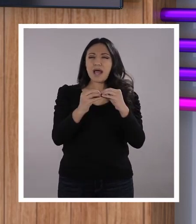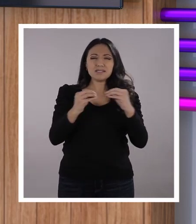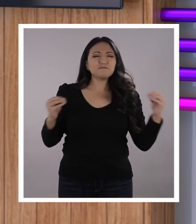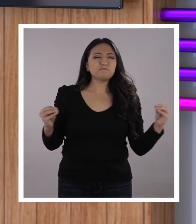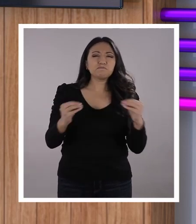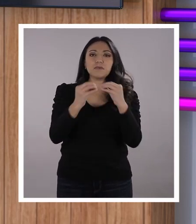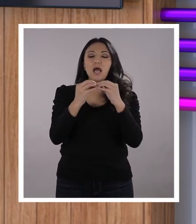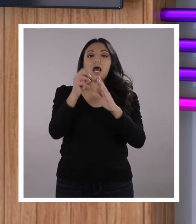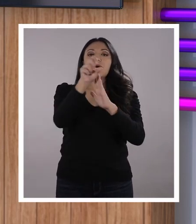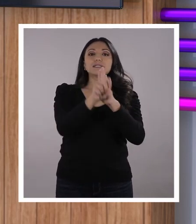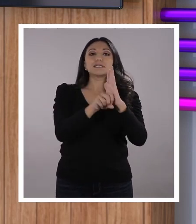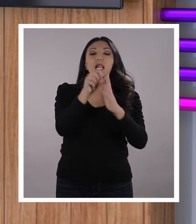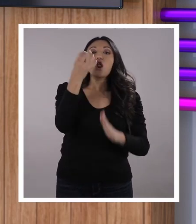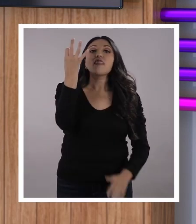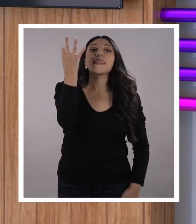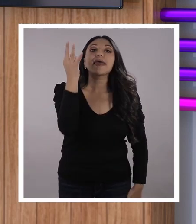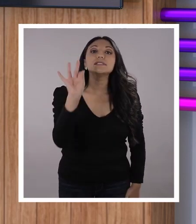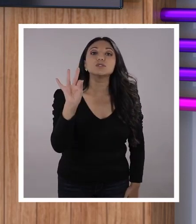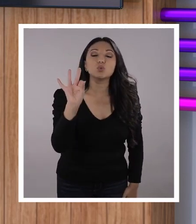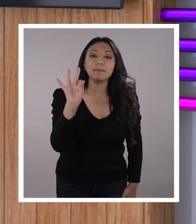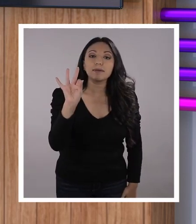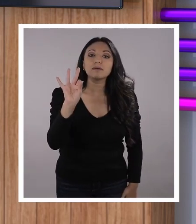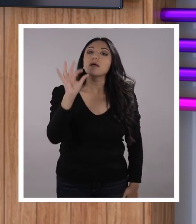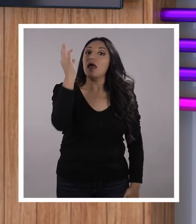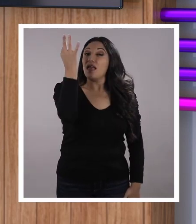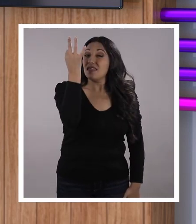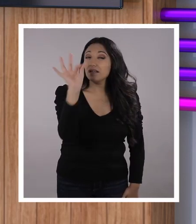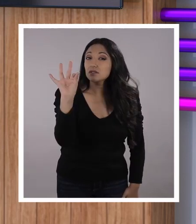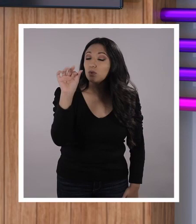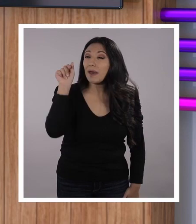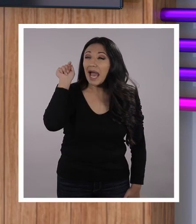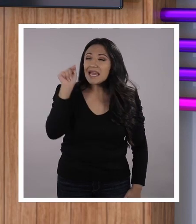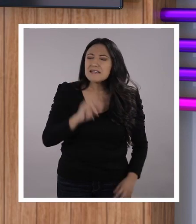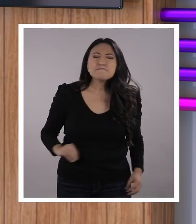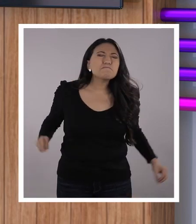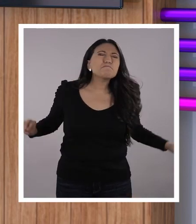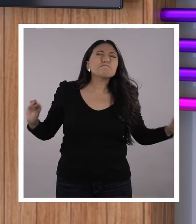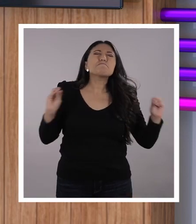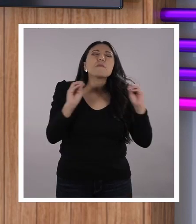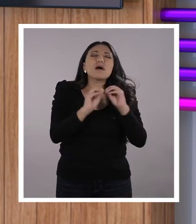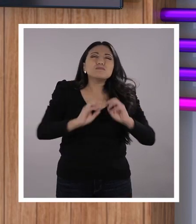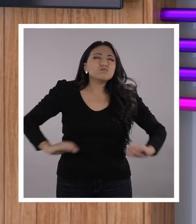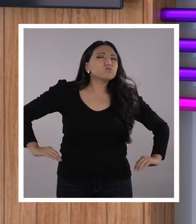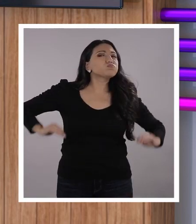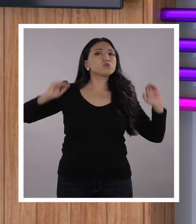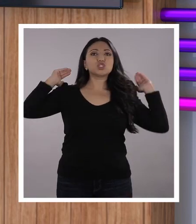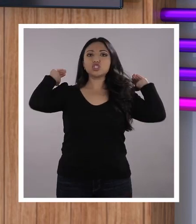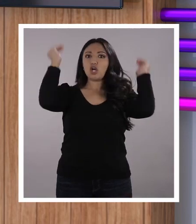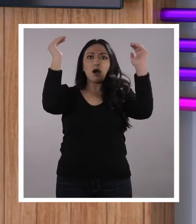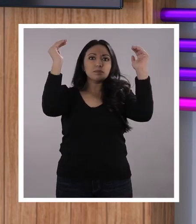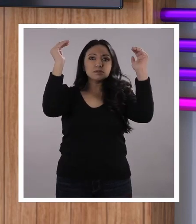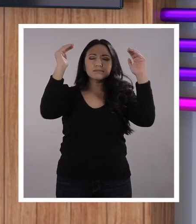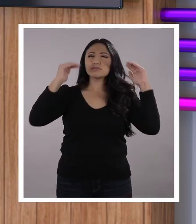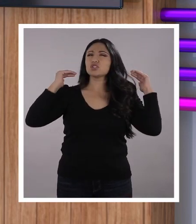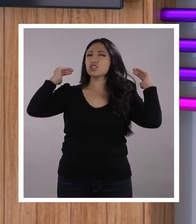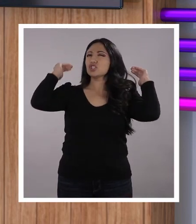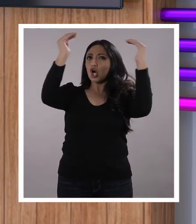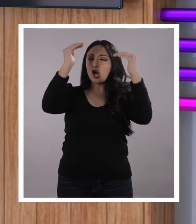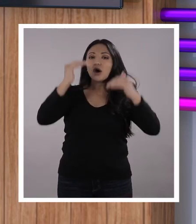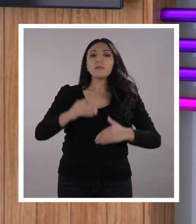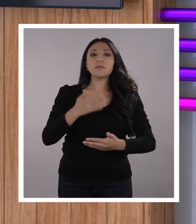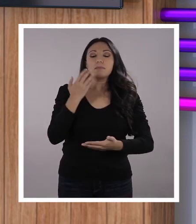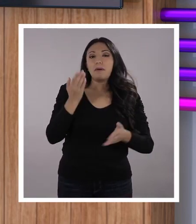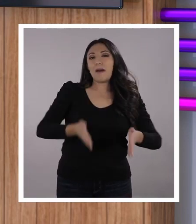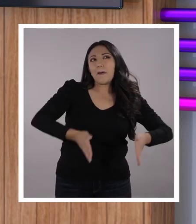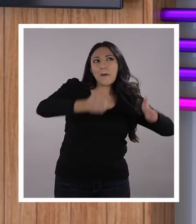del capitalismo es en el siglo XIX. Ya, okay. Y cuando hablamos del auge del capitalismo es que empiezan a crecer